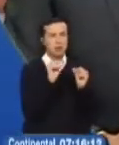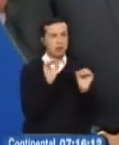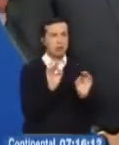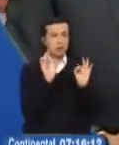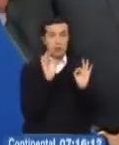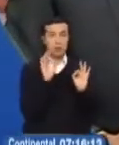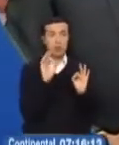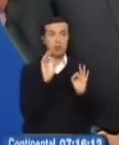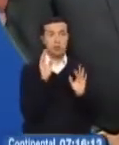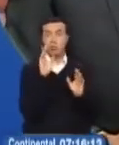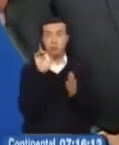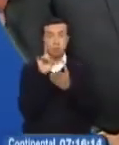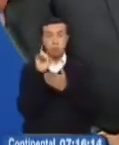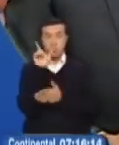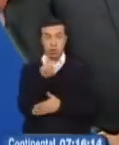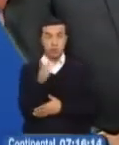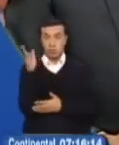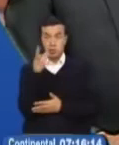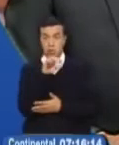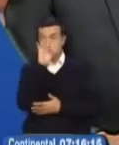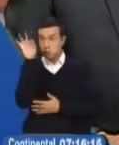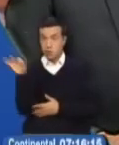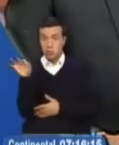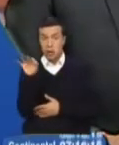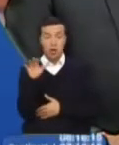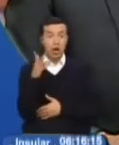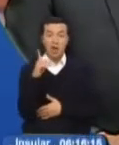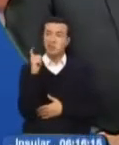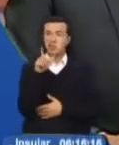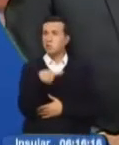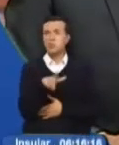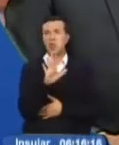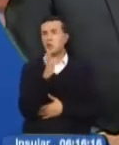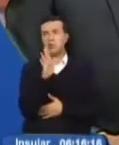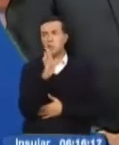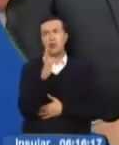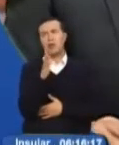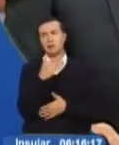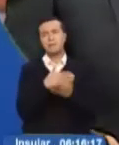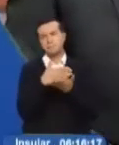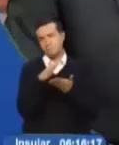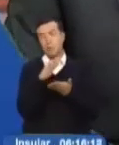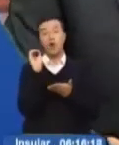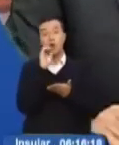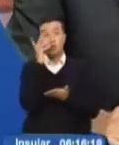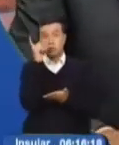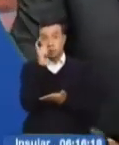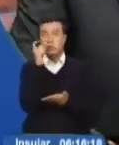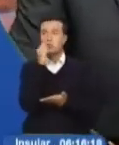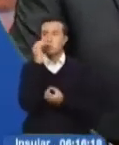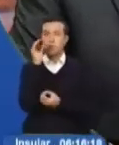crear los puestos que se consideren indispensables y pertinentes para el normal funcionamiento de todos los servicios públicos del país